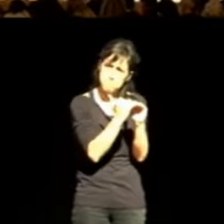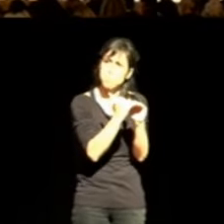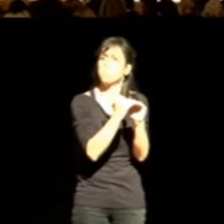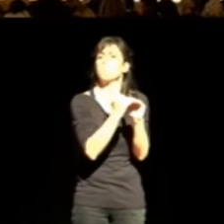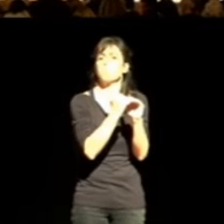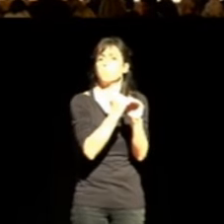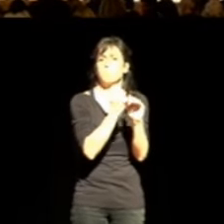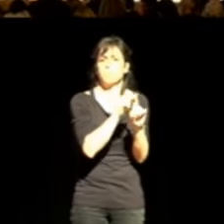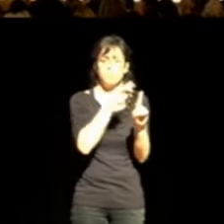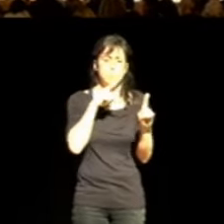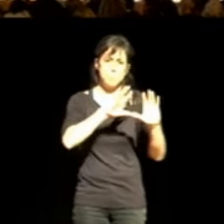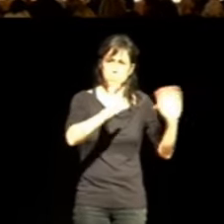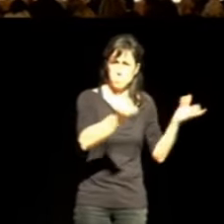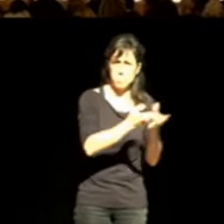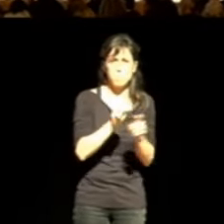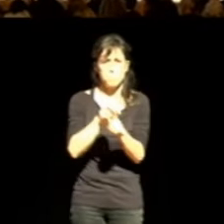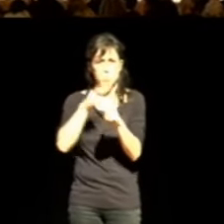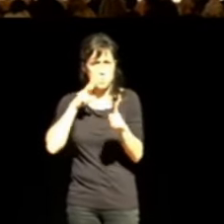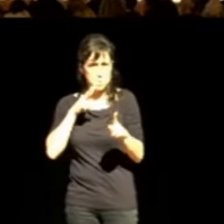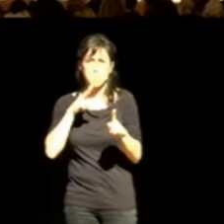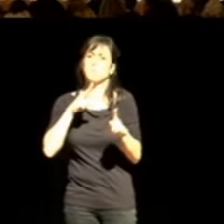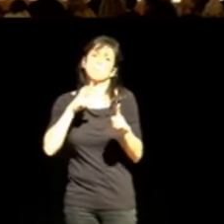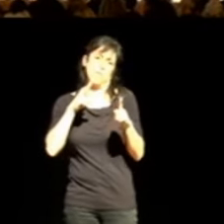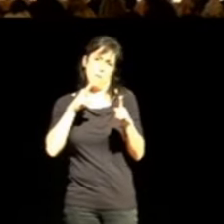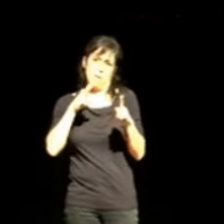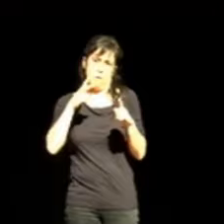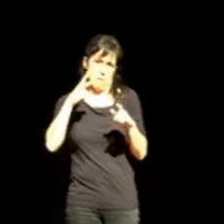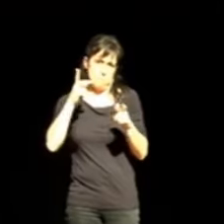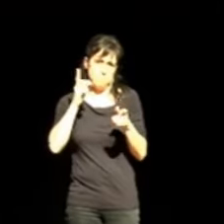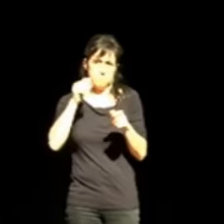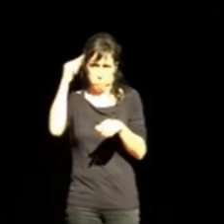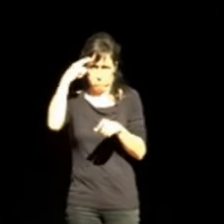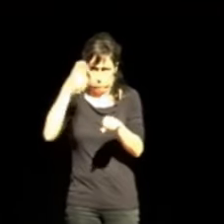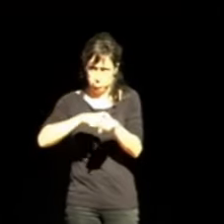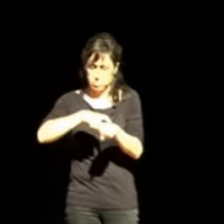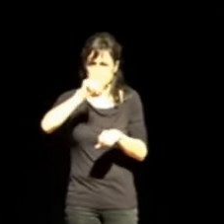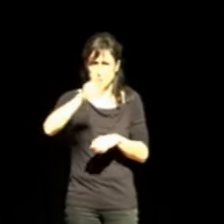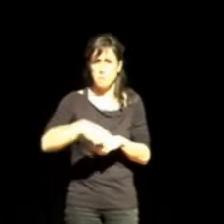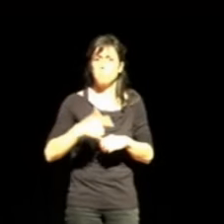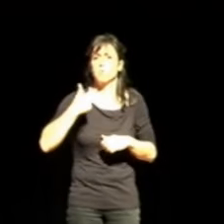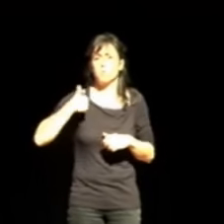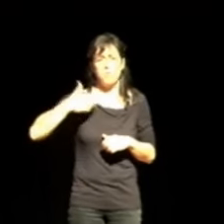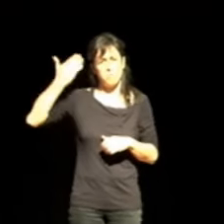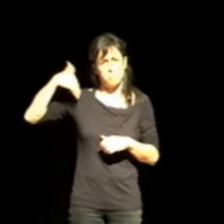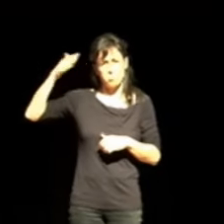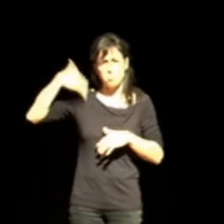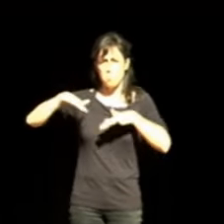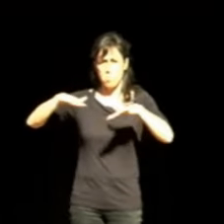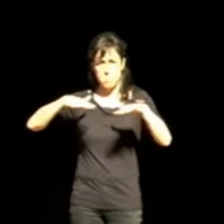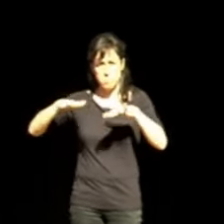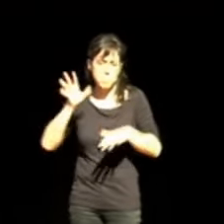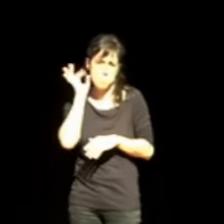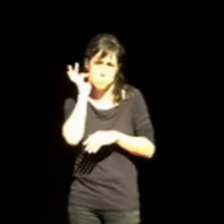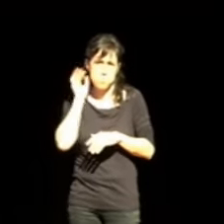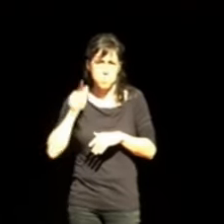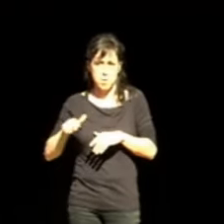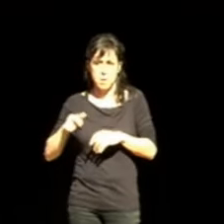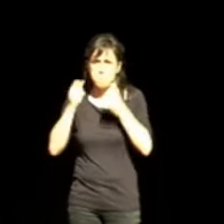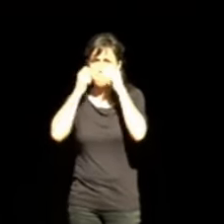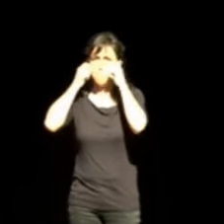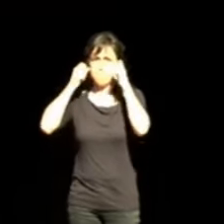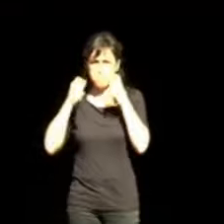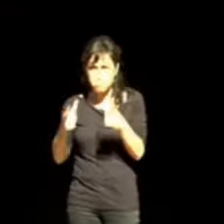70 en toda una serie de movimientos sociales que existían, el movimiento de mujeres, donde se tomó conciencia, entre